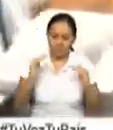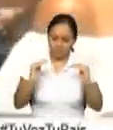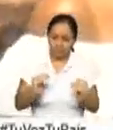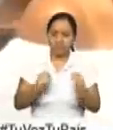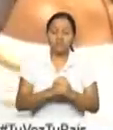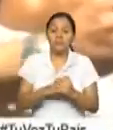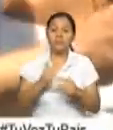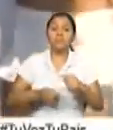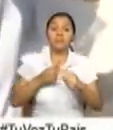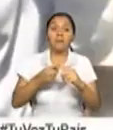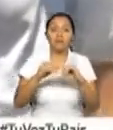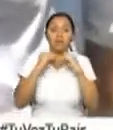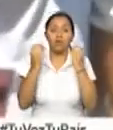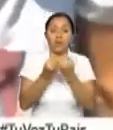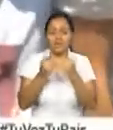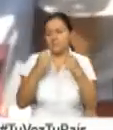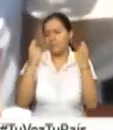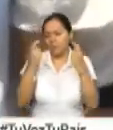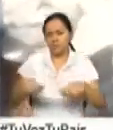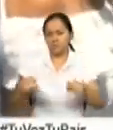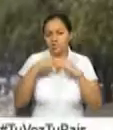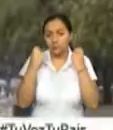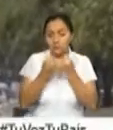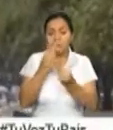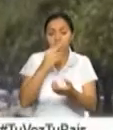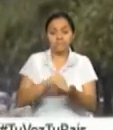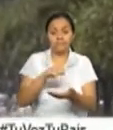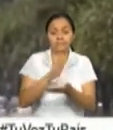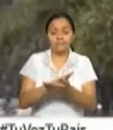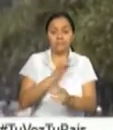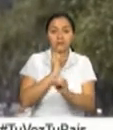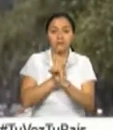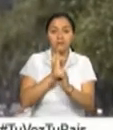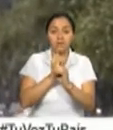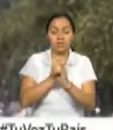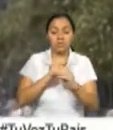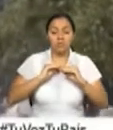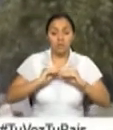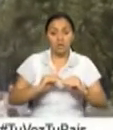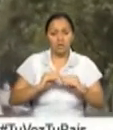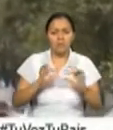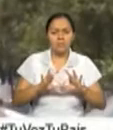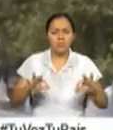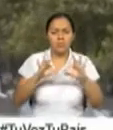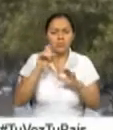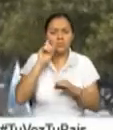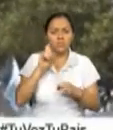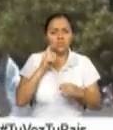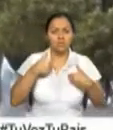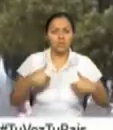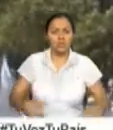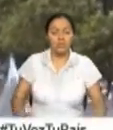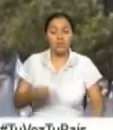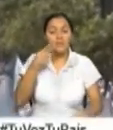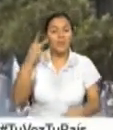desde las organizaciones sociales es que se trataría de imponer en las instituciones educativas la educación sexual, desligando a los padres de